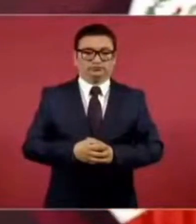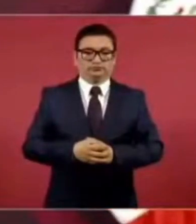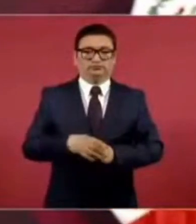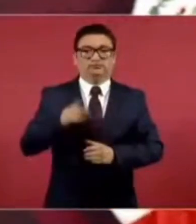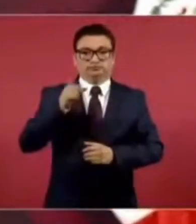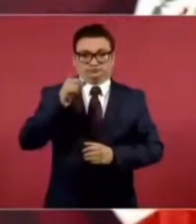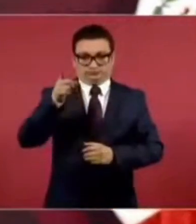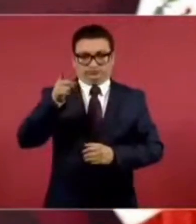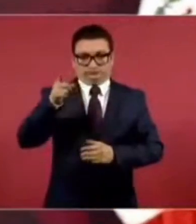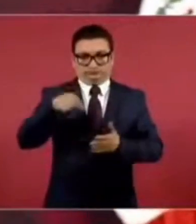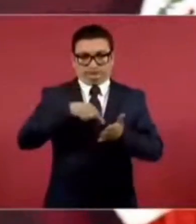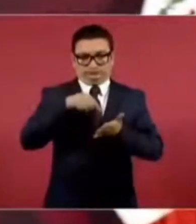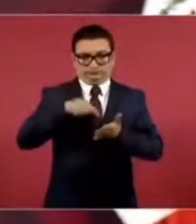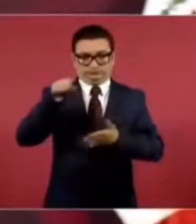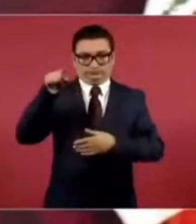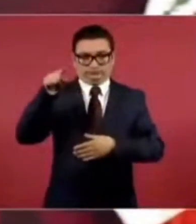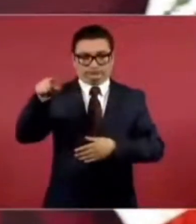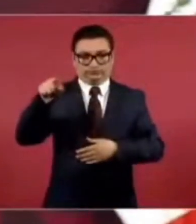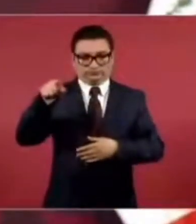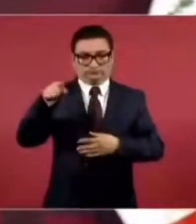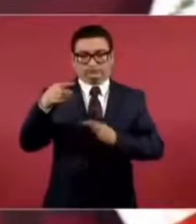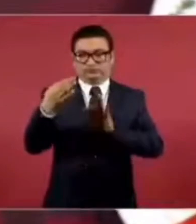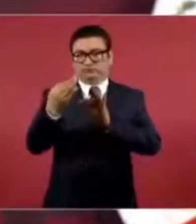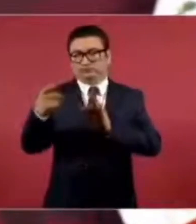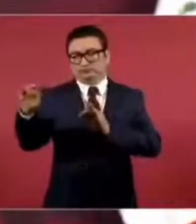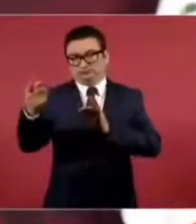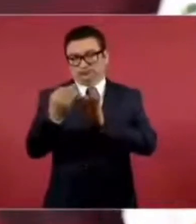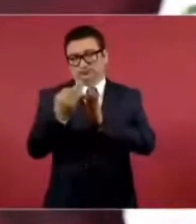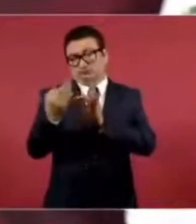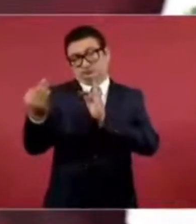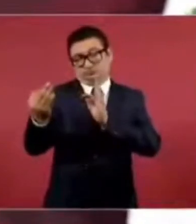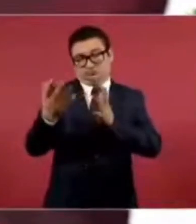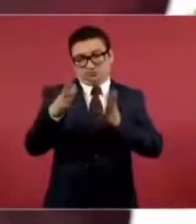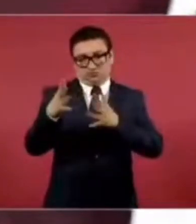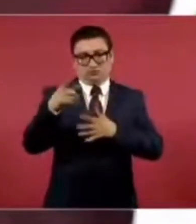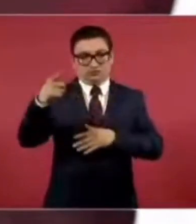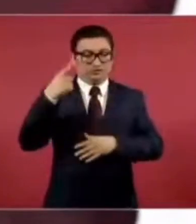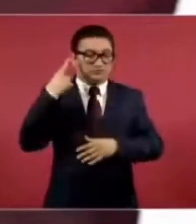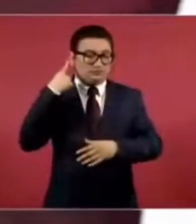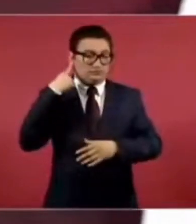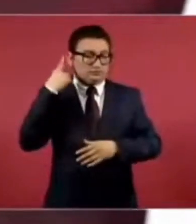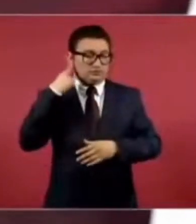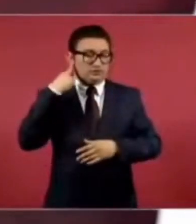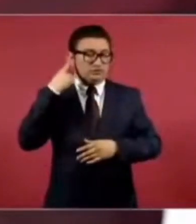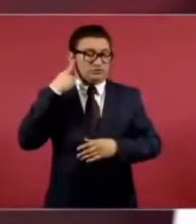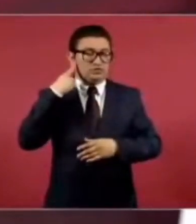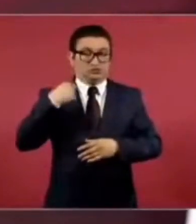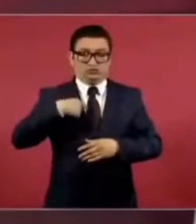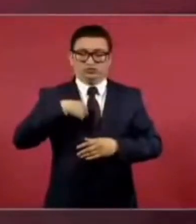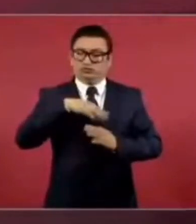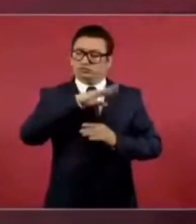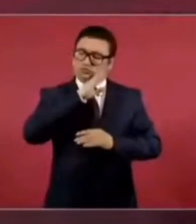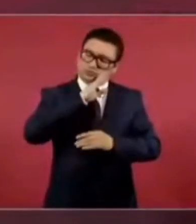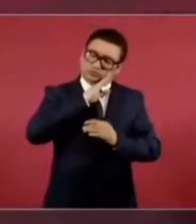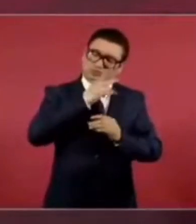ahí, no está tan cerca, pero se escuchan las ambulancias.